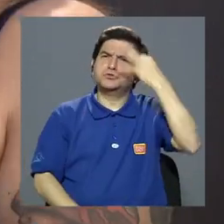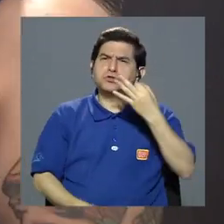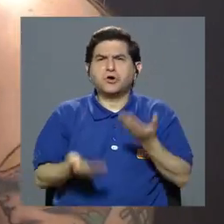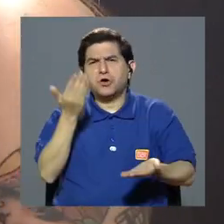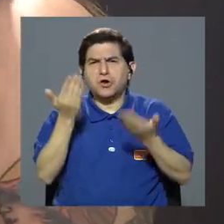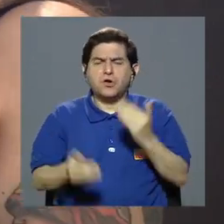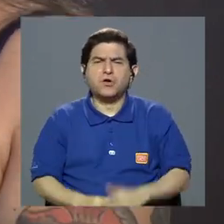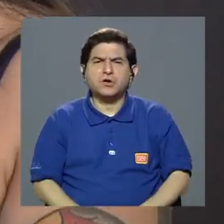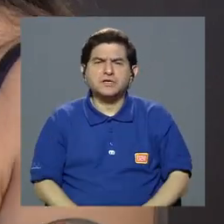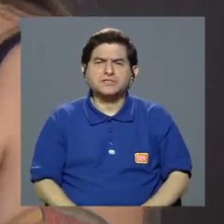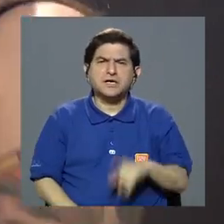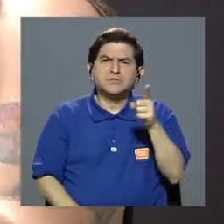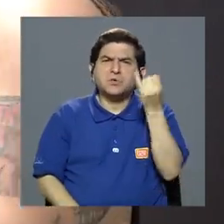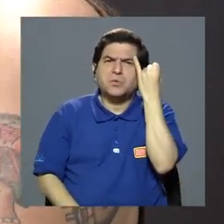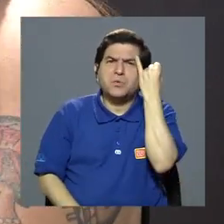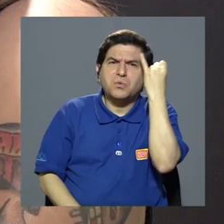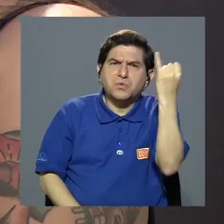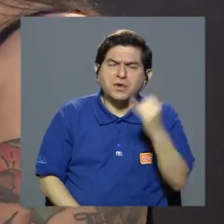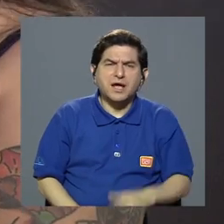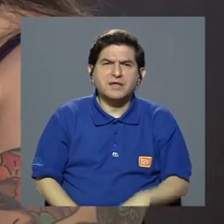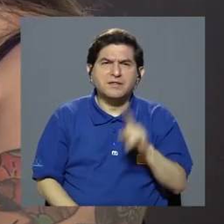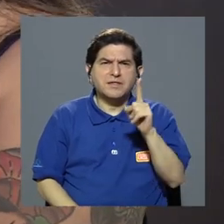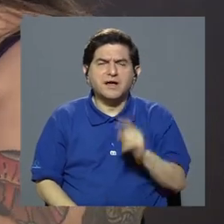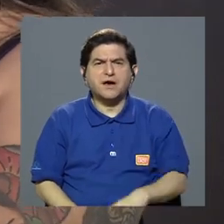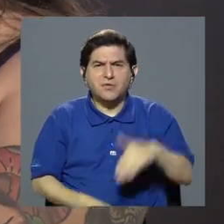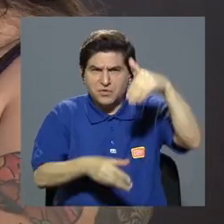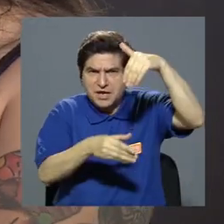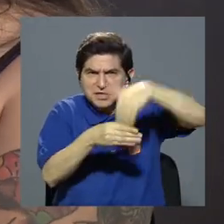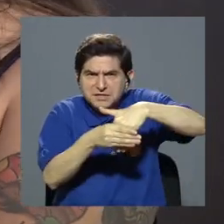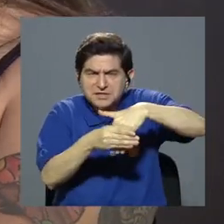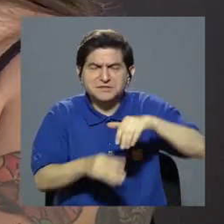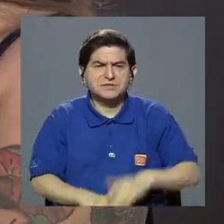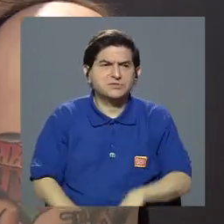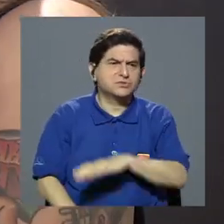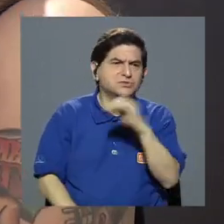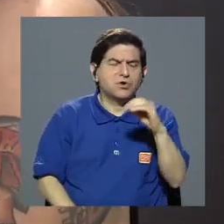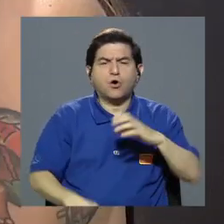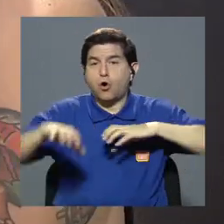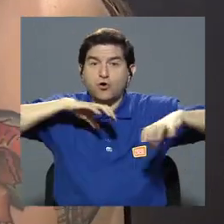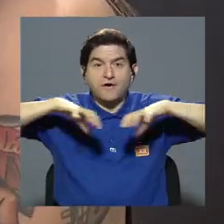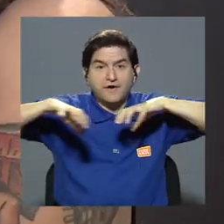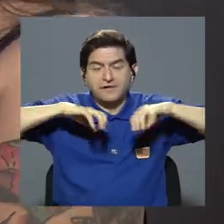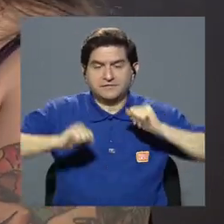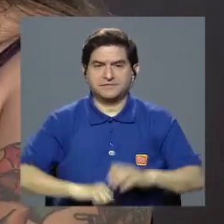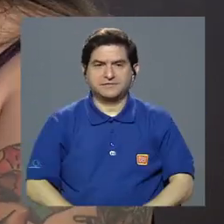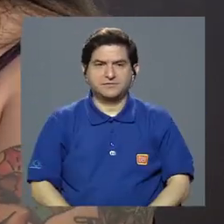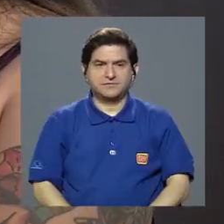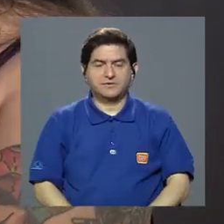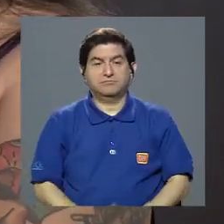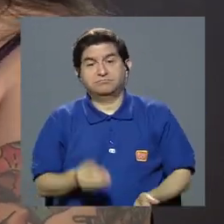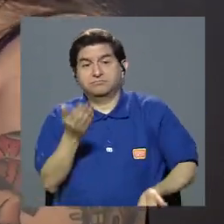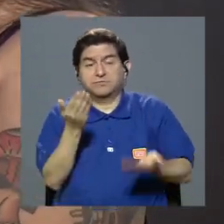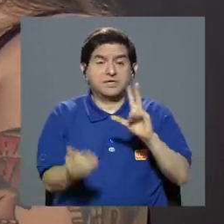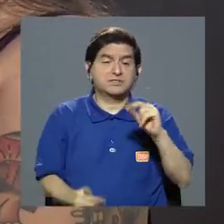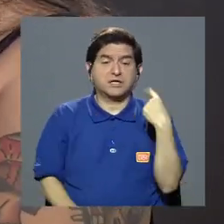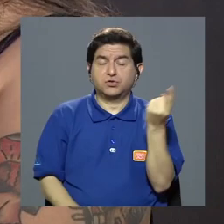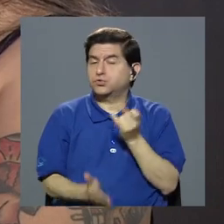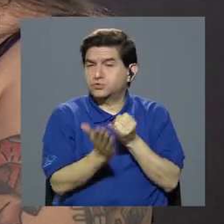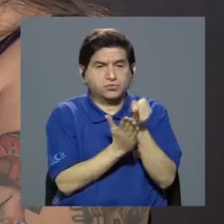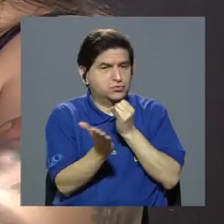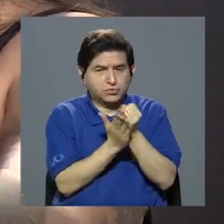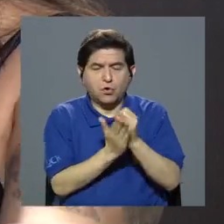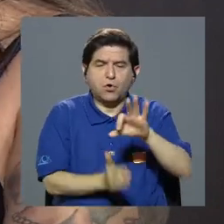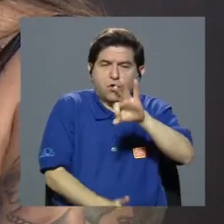verdad mismo correcto puede hacer esto se me ocurre que pueda tener este este ínter corte puedo hacer esta esta reacción digamos más allá